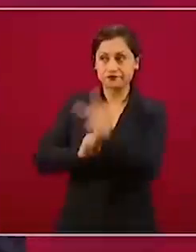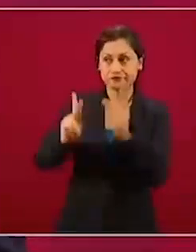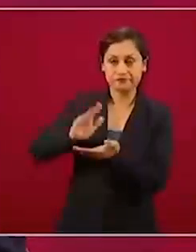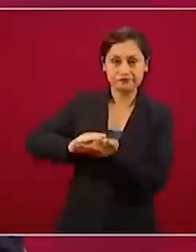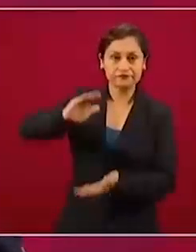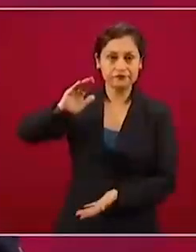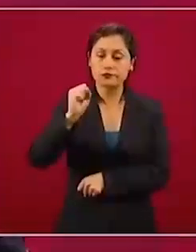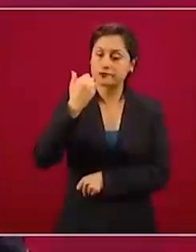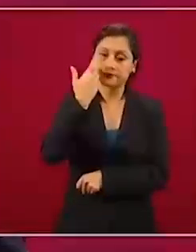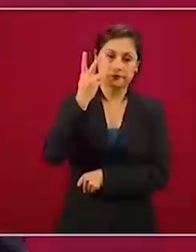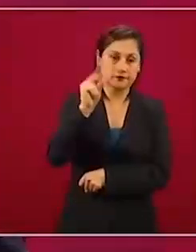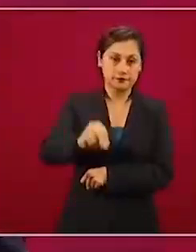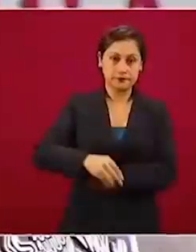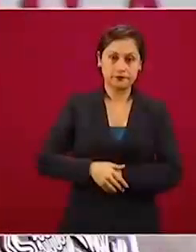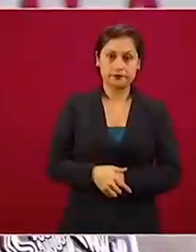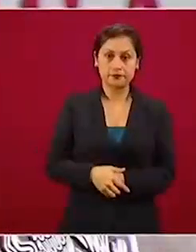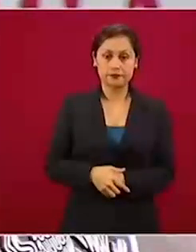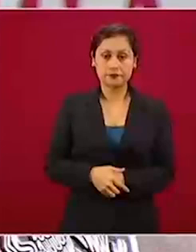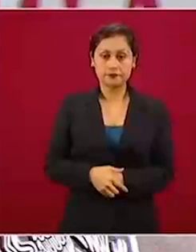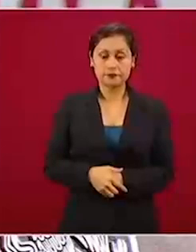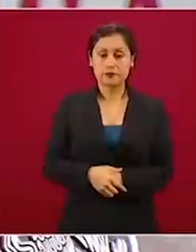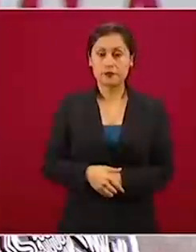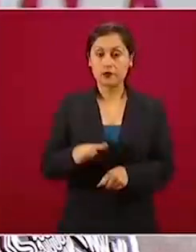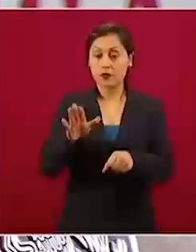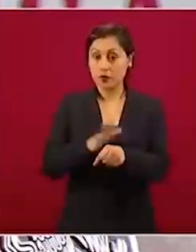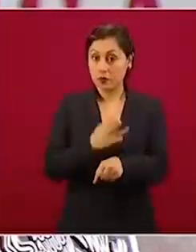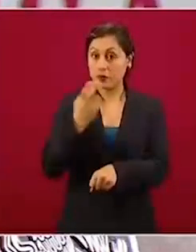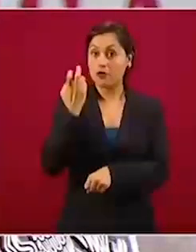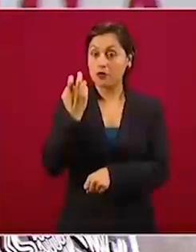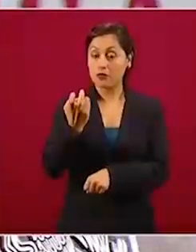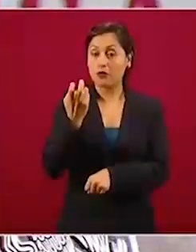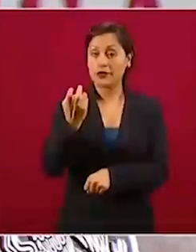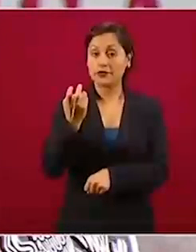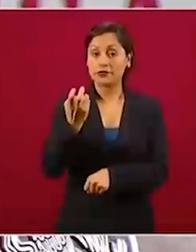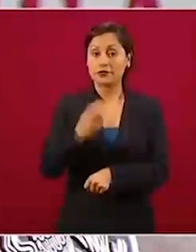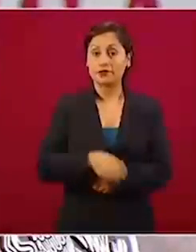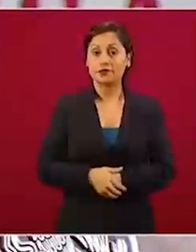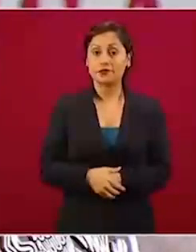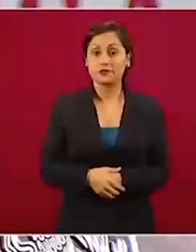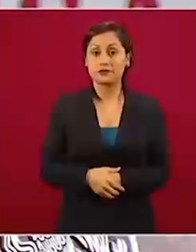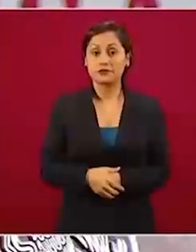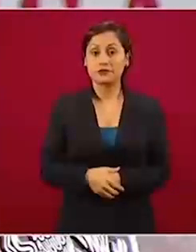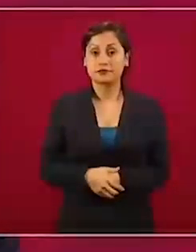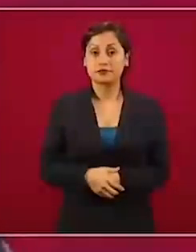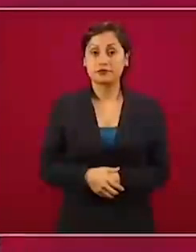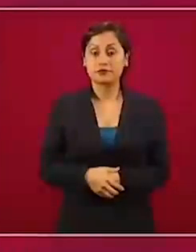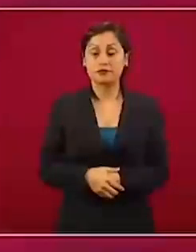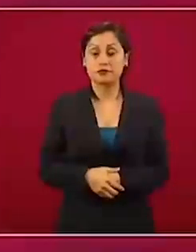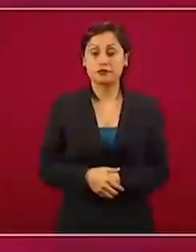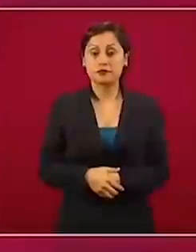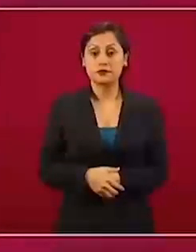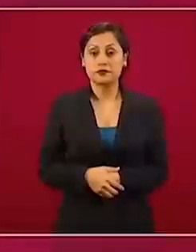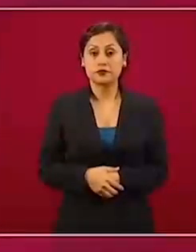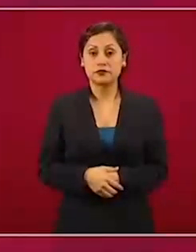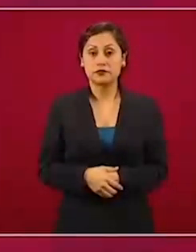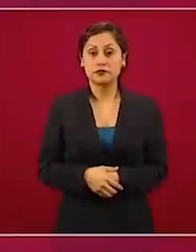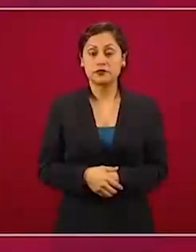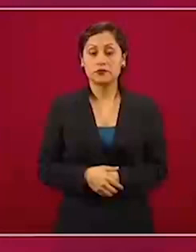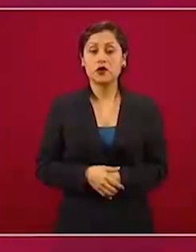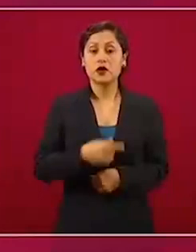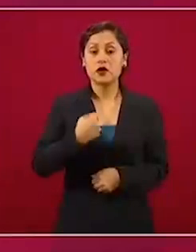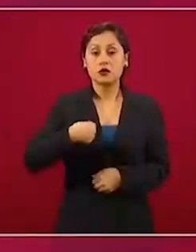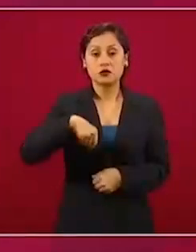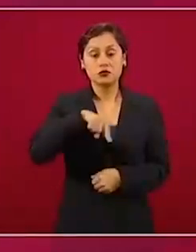PIB. Por eso estamos tomando algunas